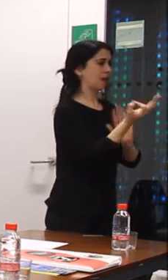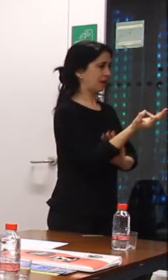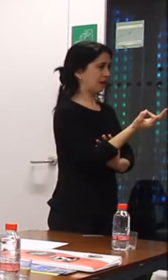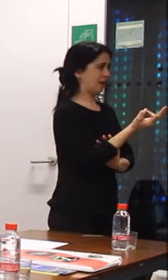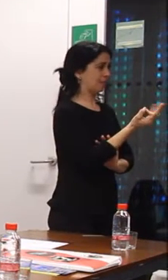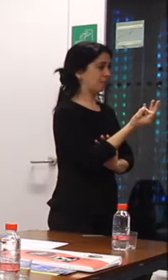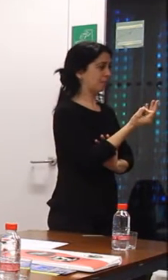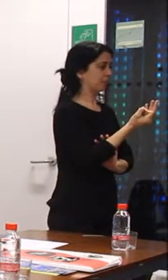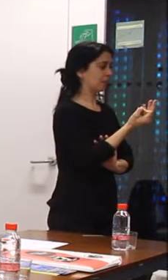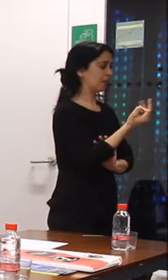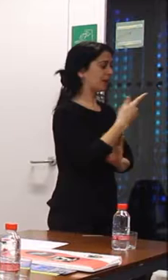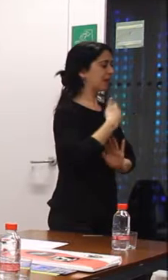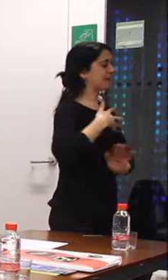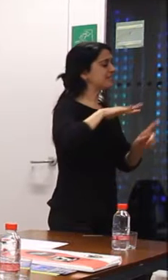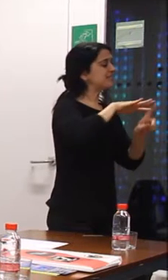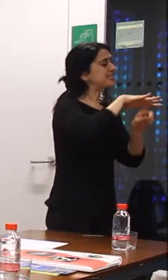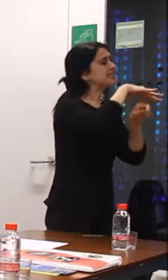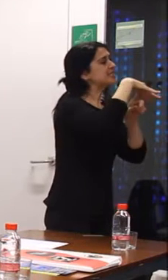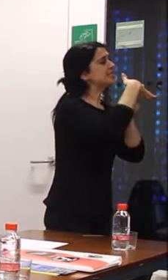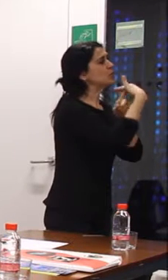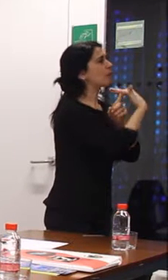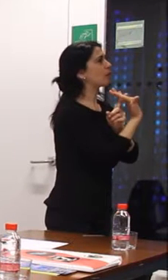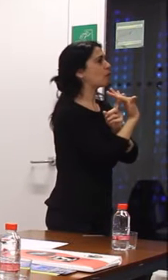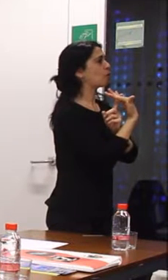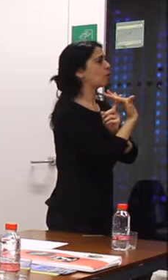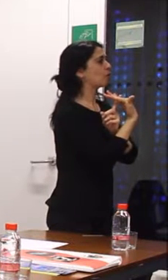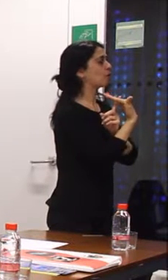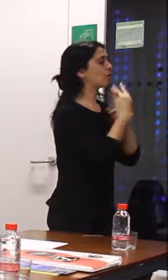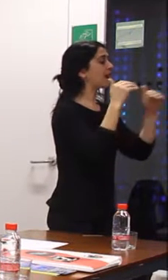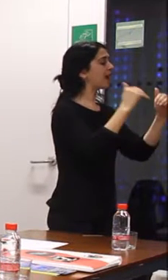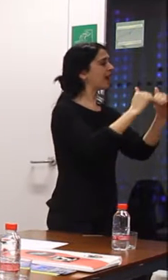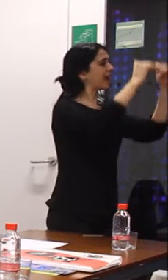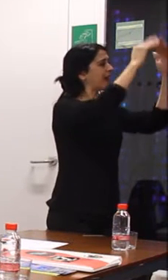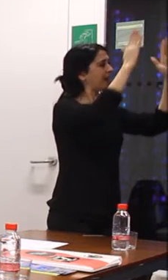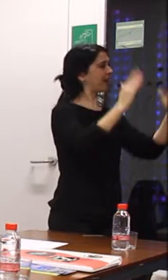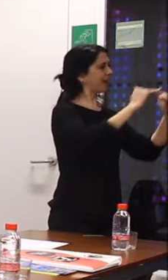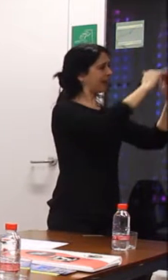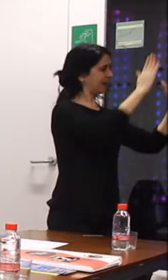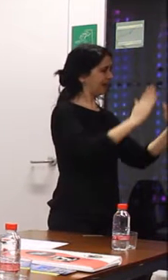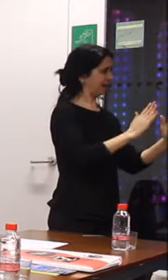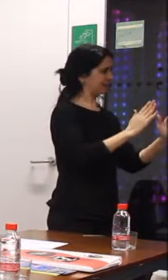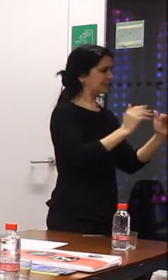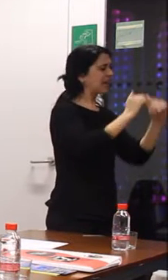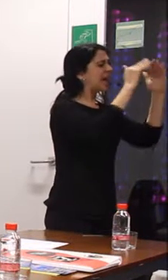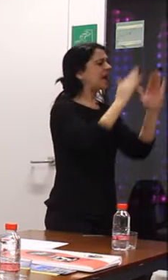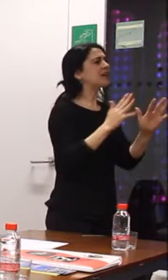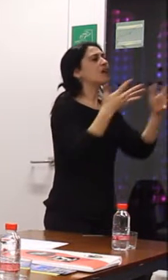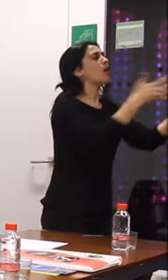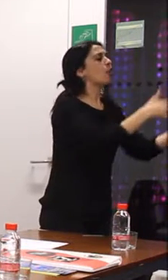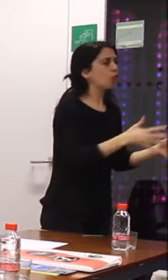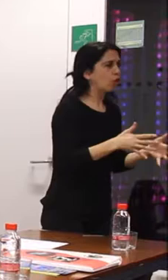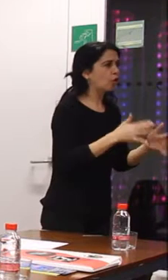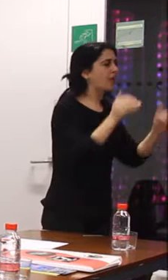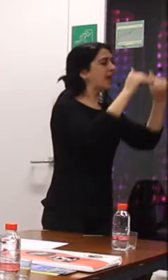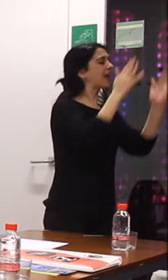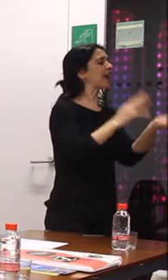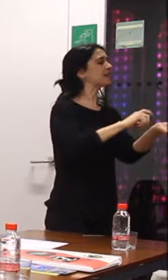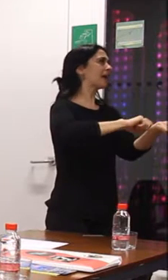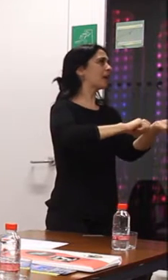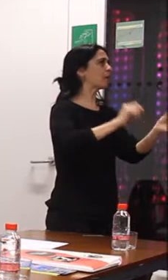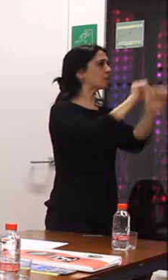de las residencias, ¿no? ¿Qué tipo de residencia y en qué lugar se encuentra la residencia?